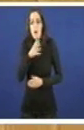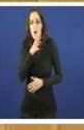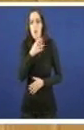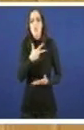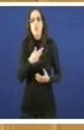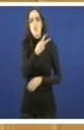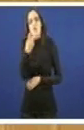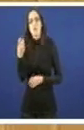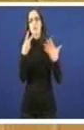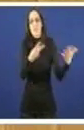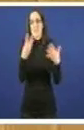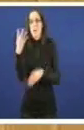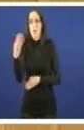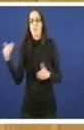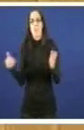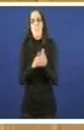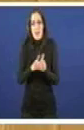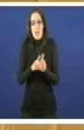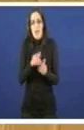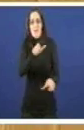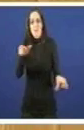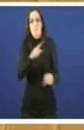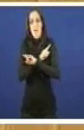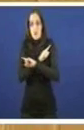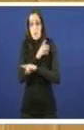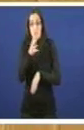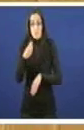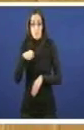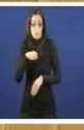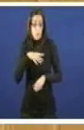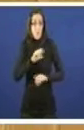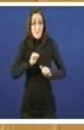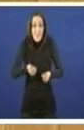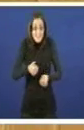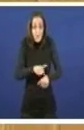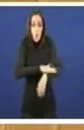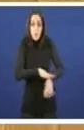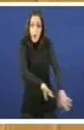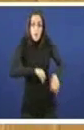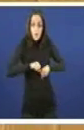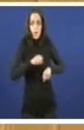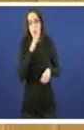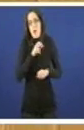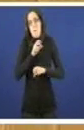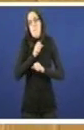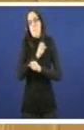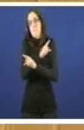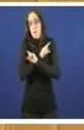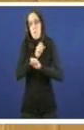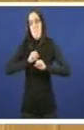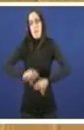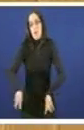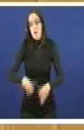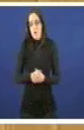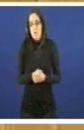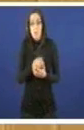mil parados que vostedes aumentaron en ese 74 mil desde que gobernan ese é o mellor desgraciadamente porque non